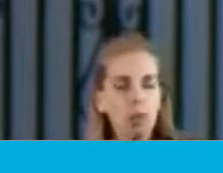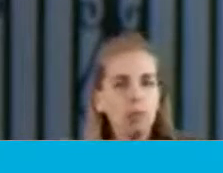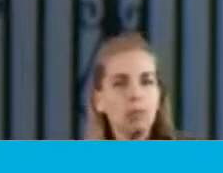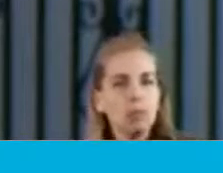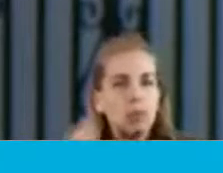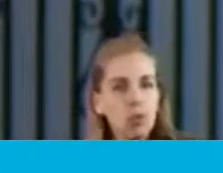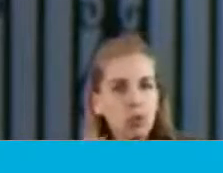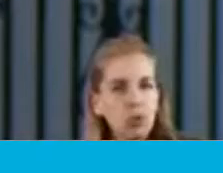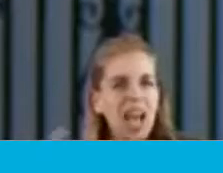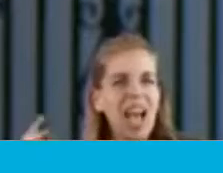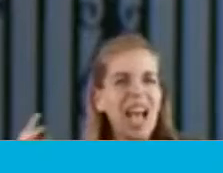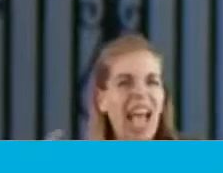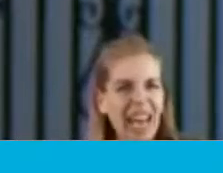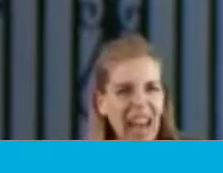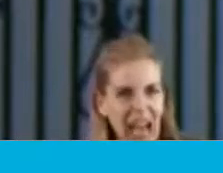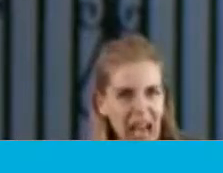realistas